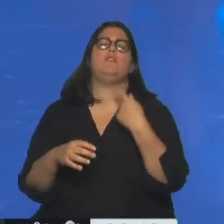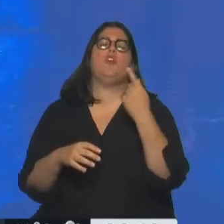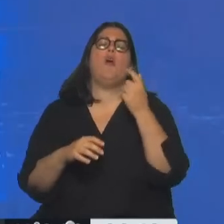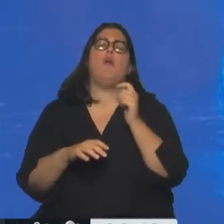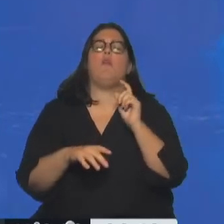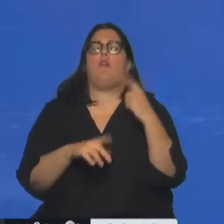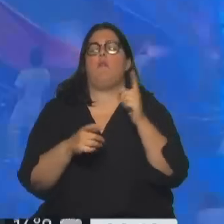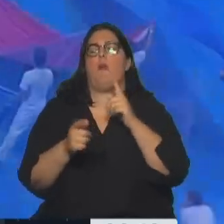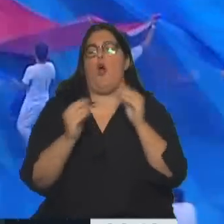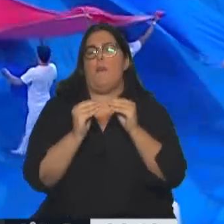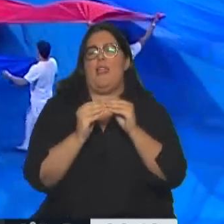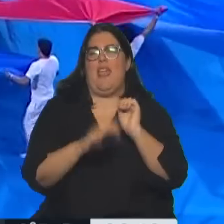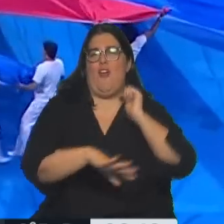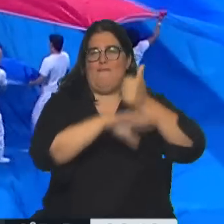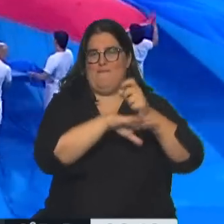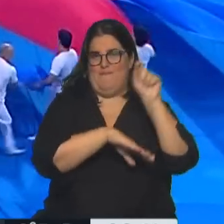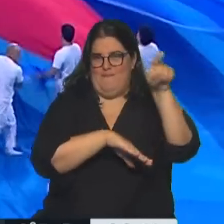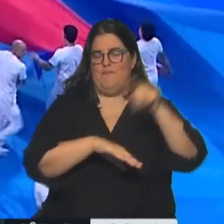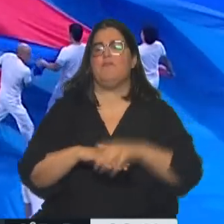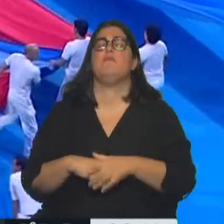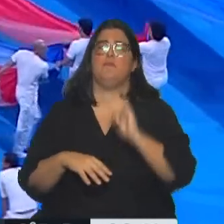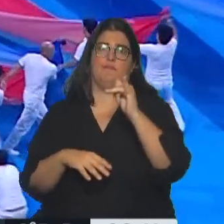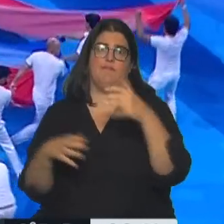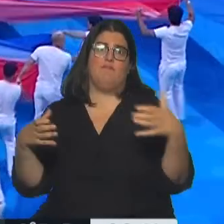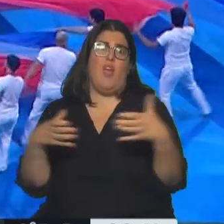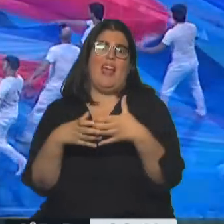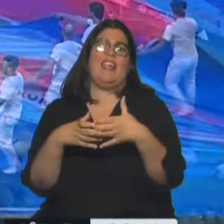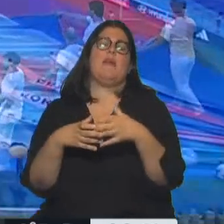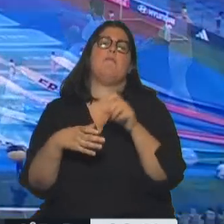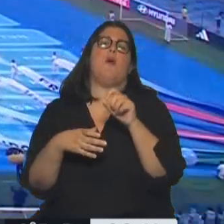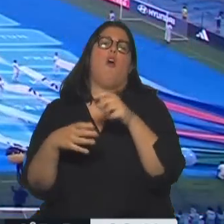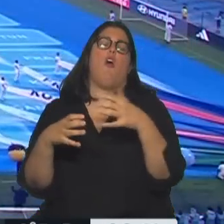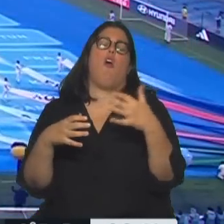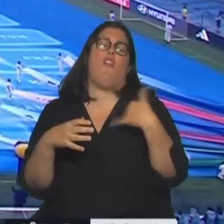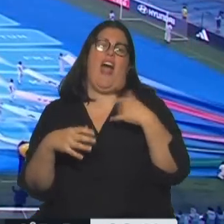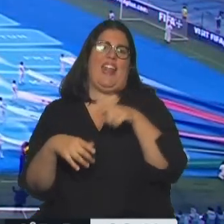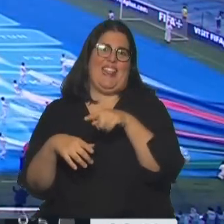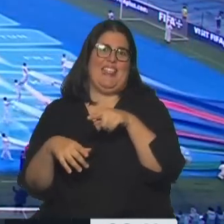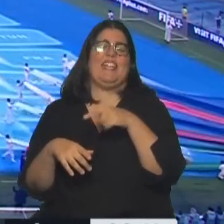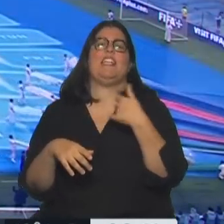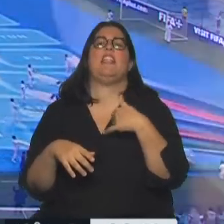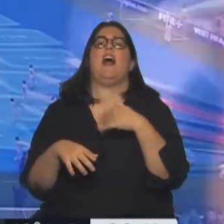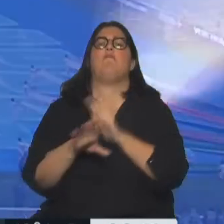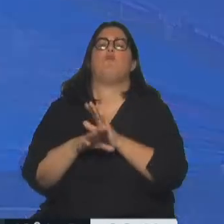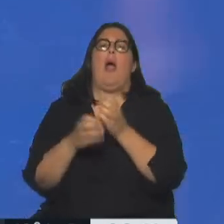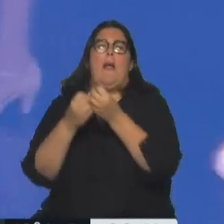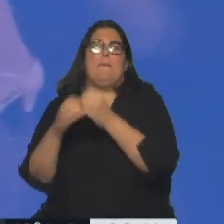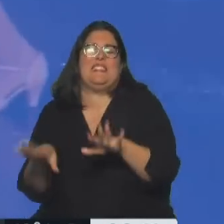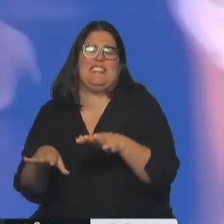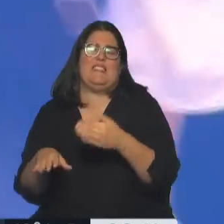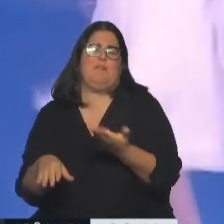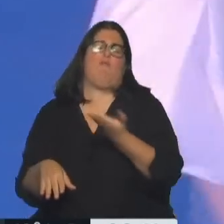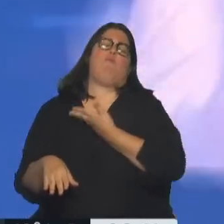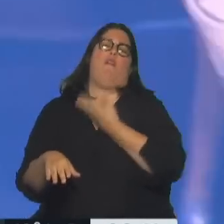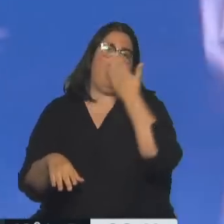Juanca. Totalmente con un equipo de Argentina que se vio golpeado en el comienzo. Mientras vemos los detalles, vamos a dejarlo,